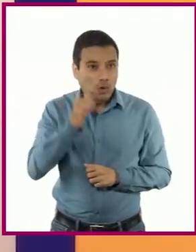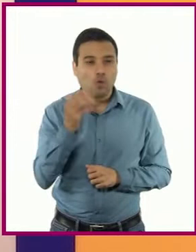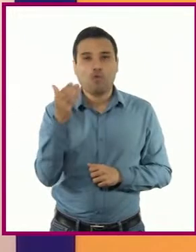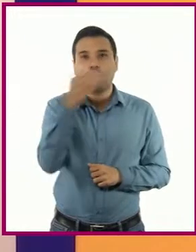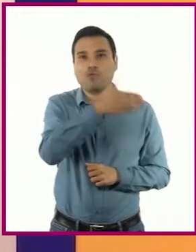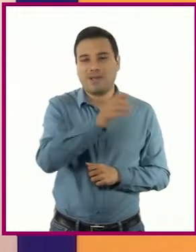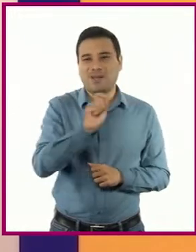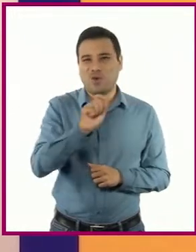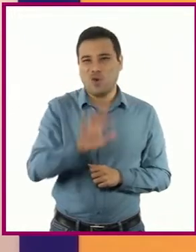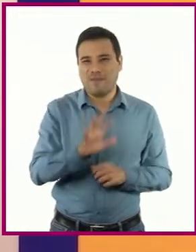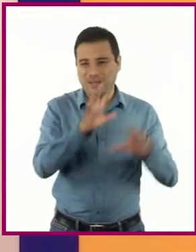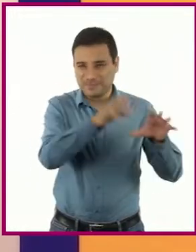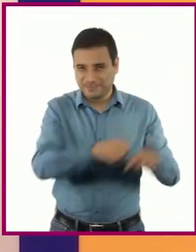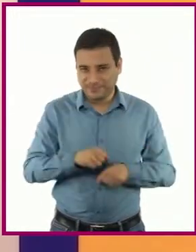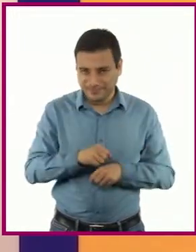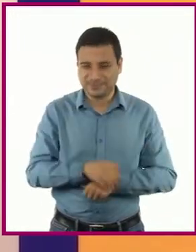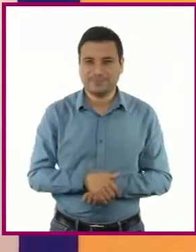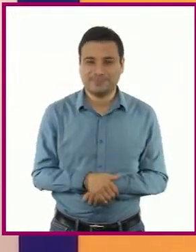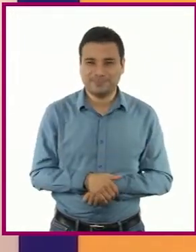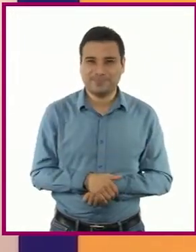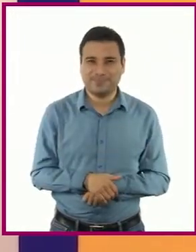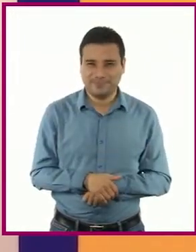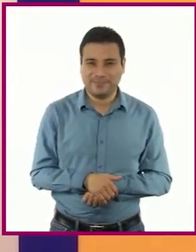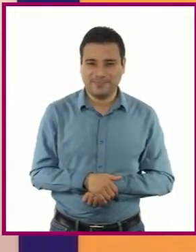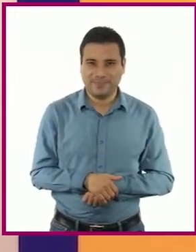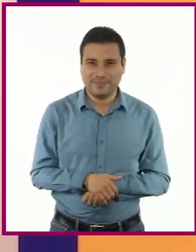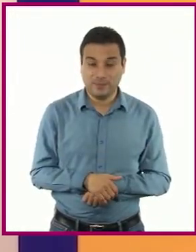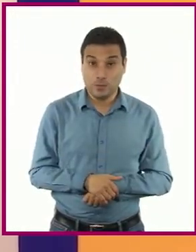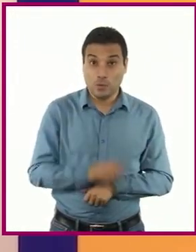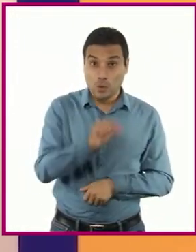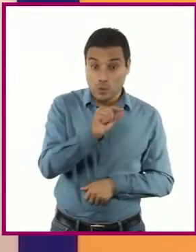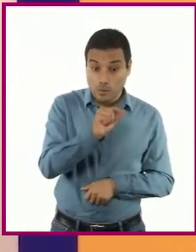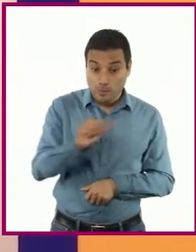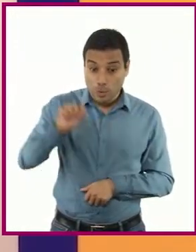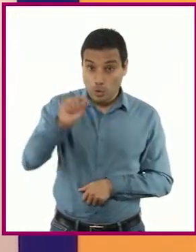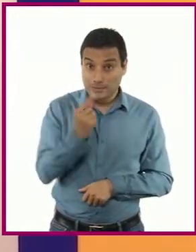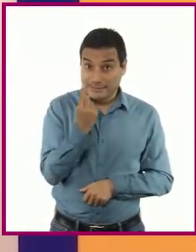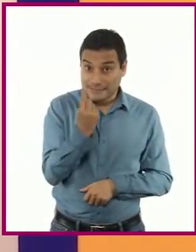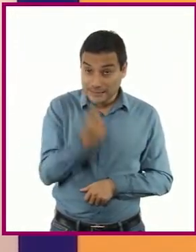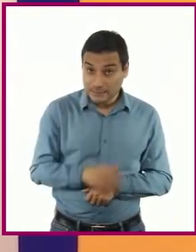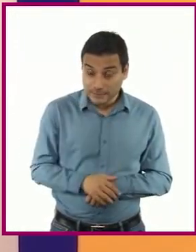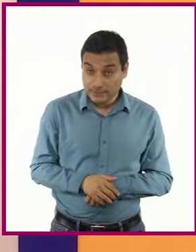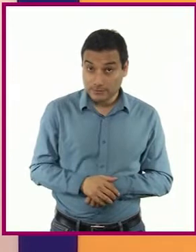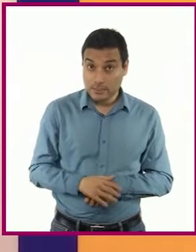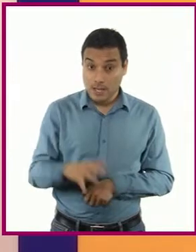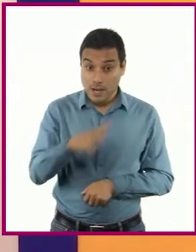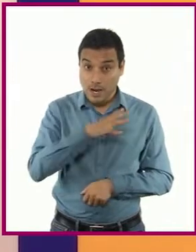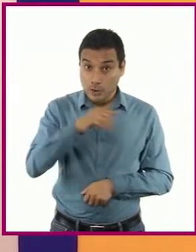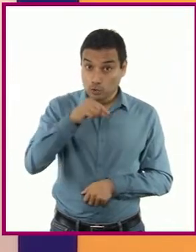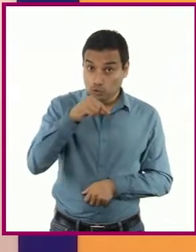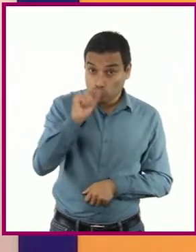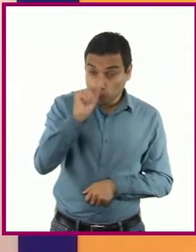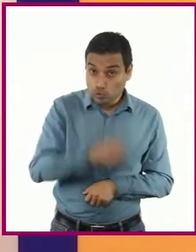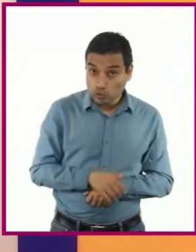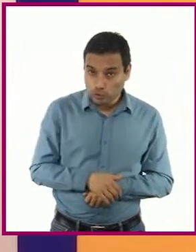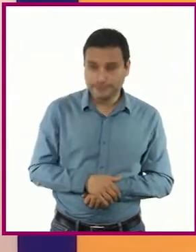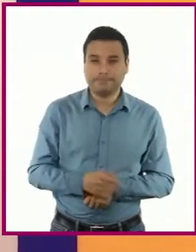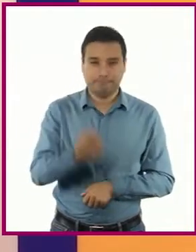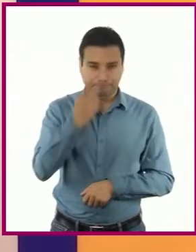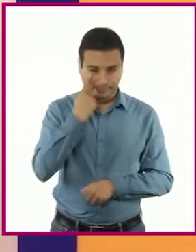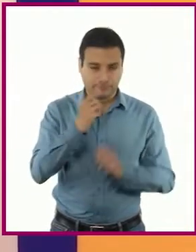su novia. Los monosílabos normados para llevar este tipo de acento son los que vemos en